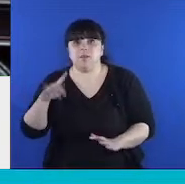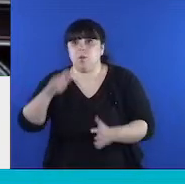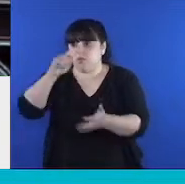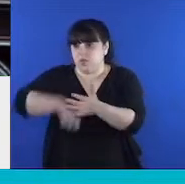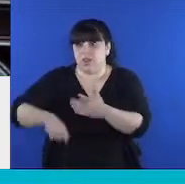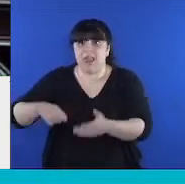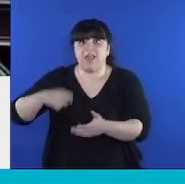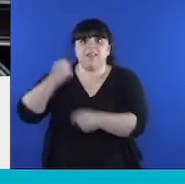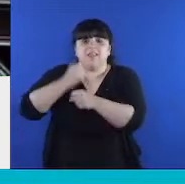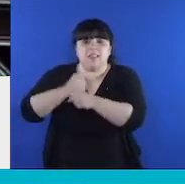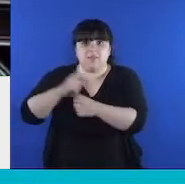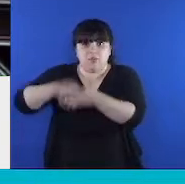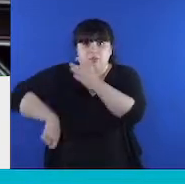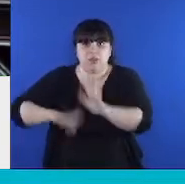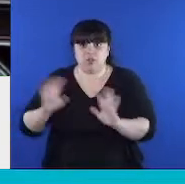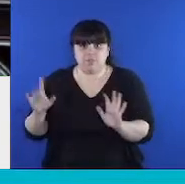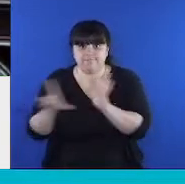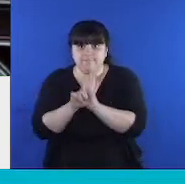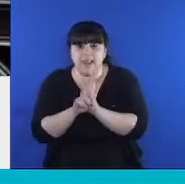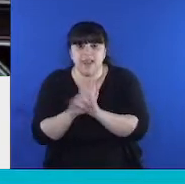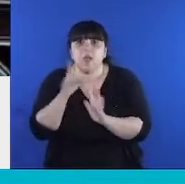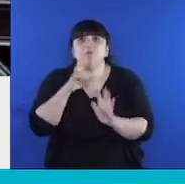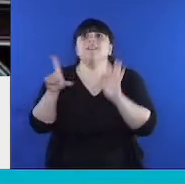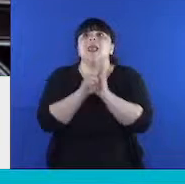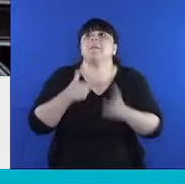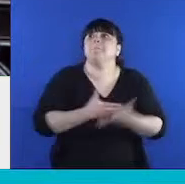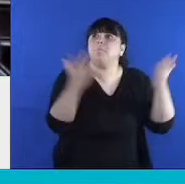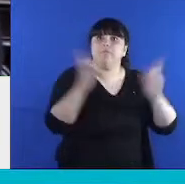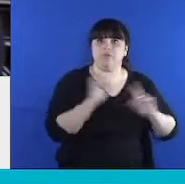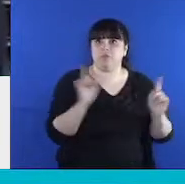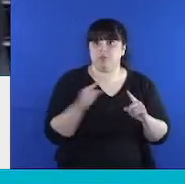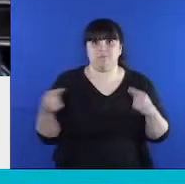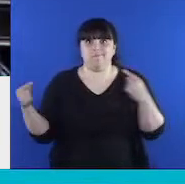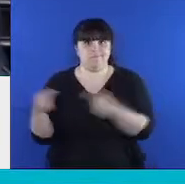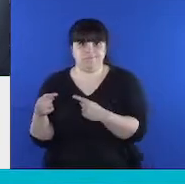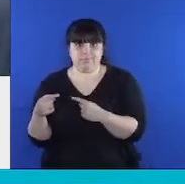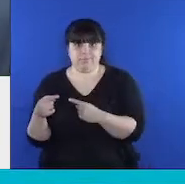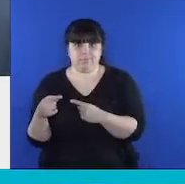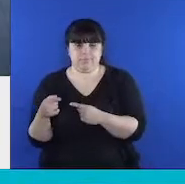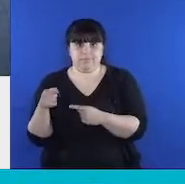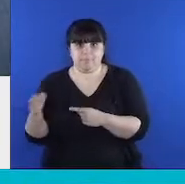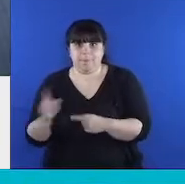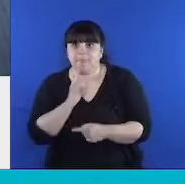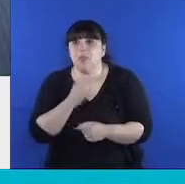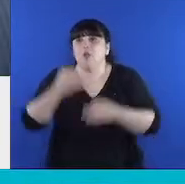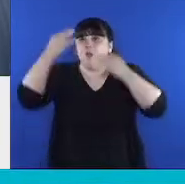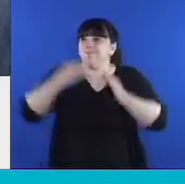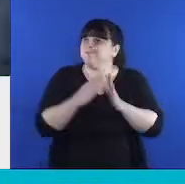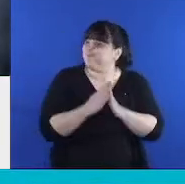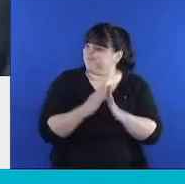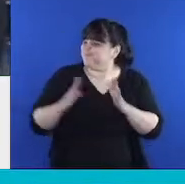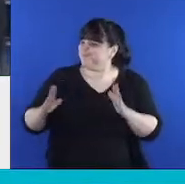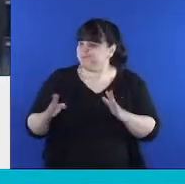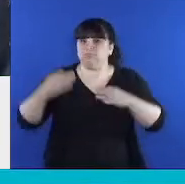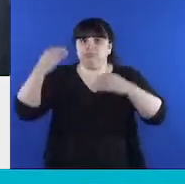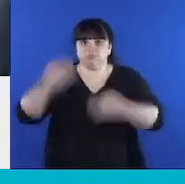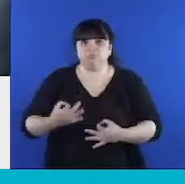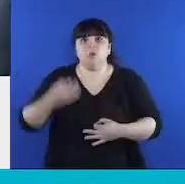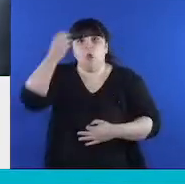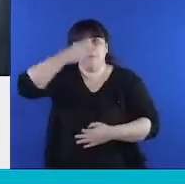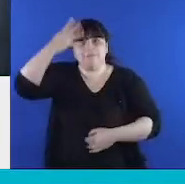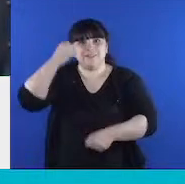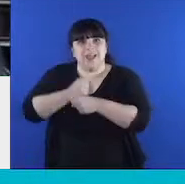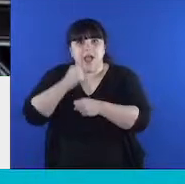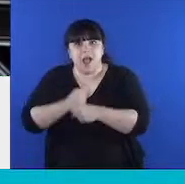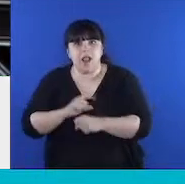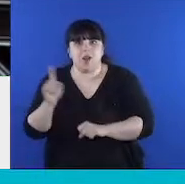por la ley de empleo público. No gozan ni de la estabilidad, los empleados no gozan ni de la estabilidad, ni de las remuneraciones, ni de los